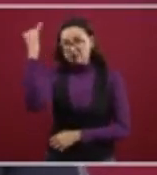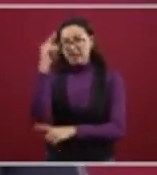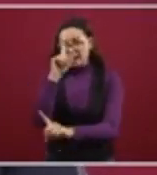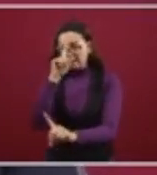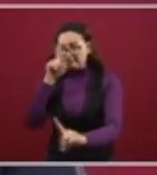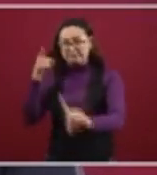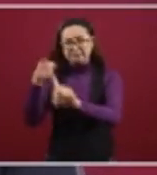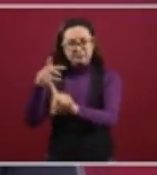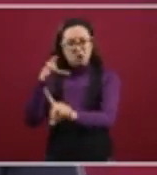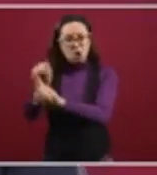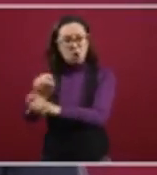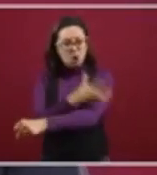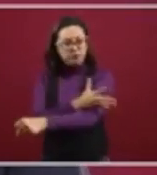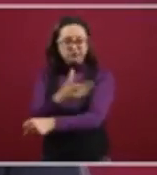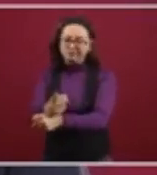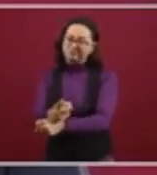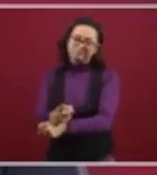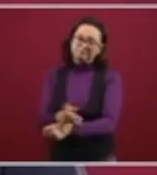con honestidad.